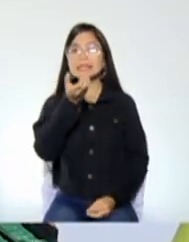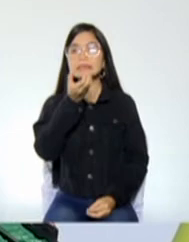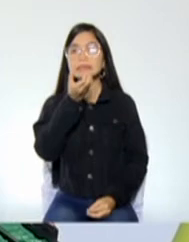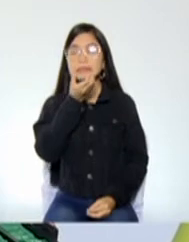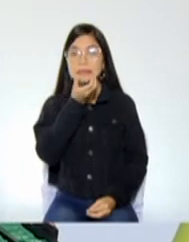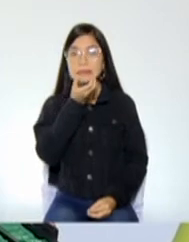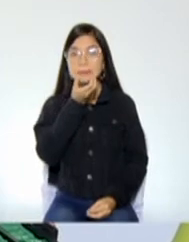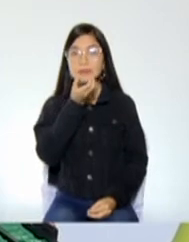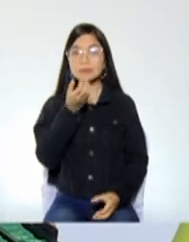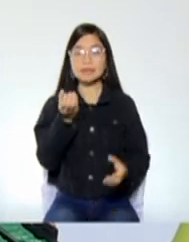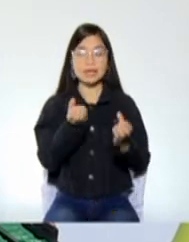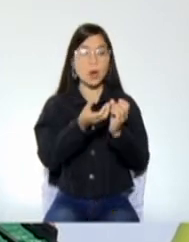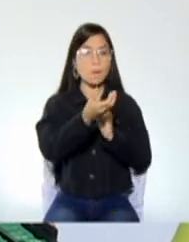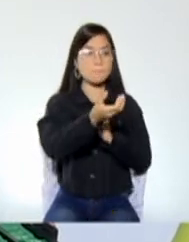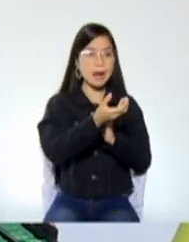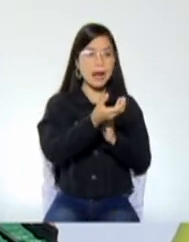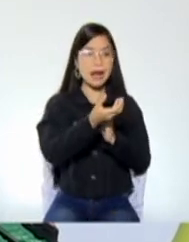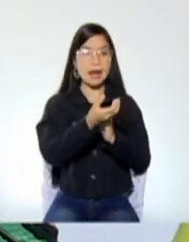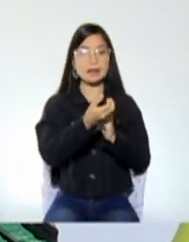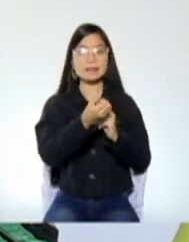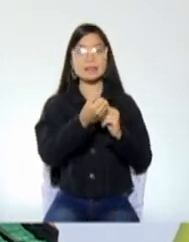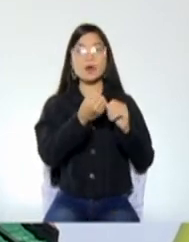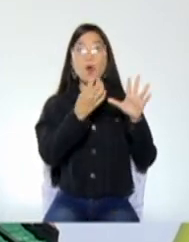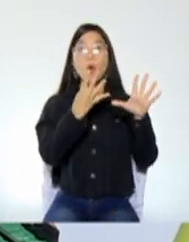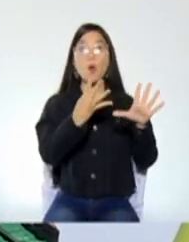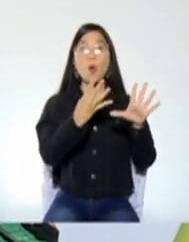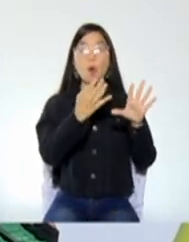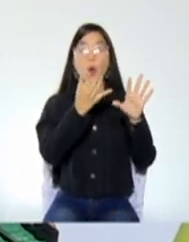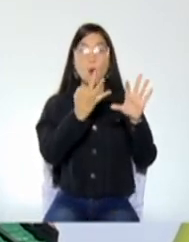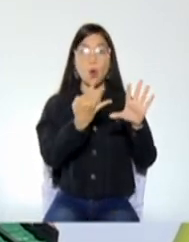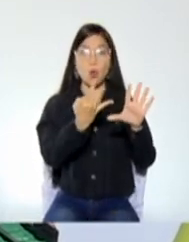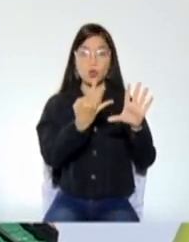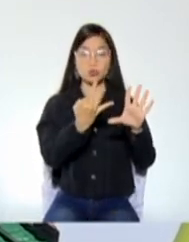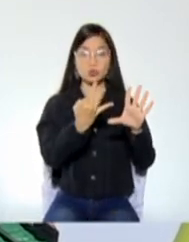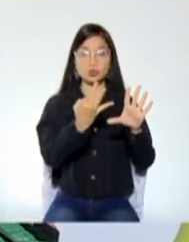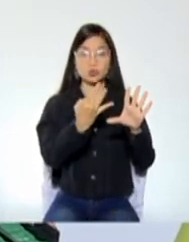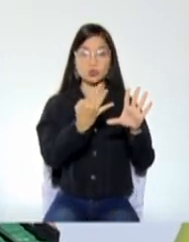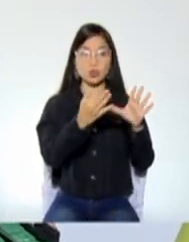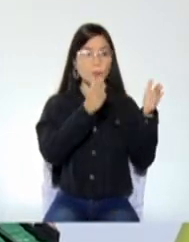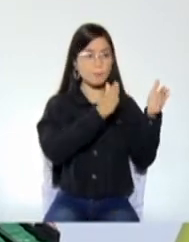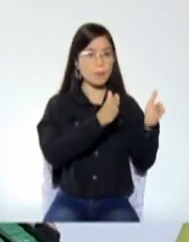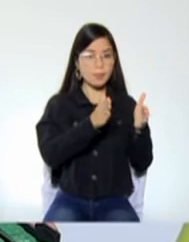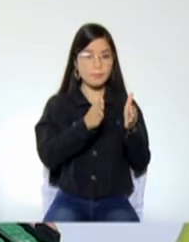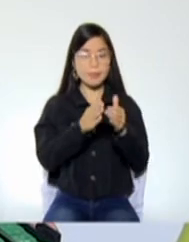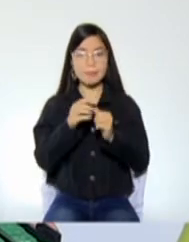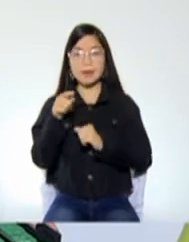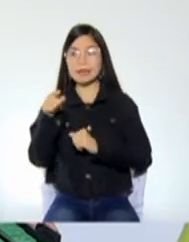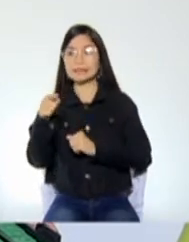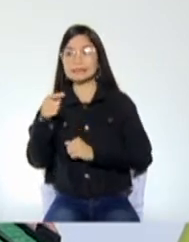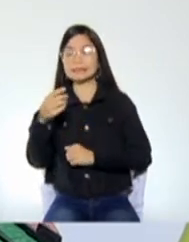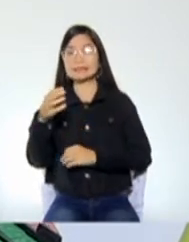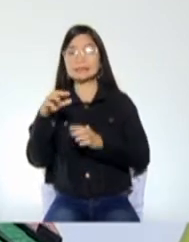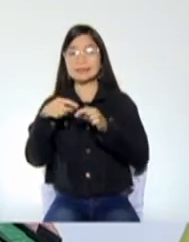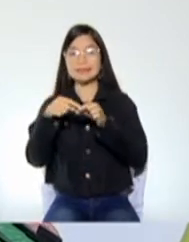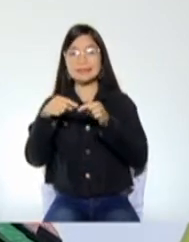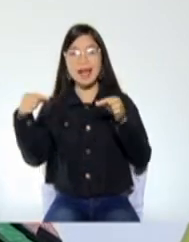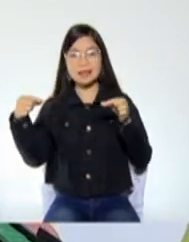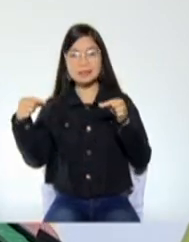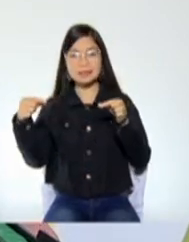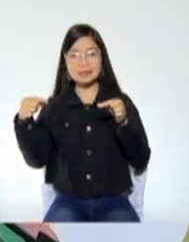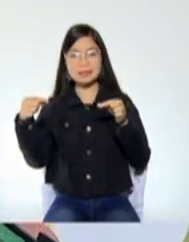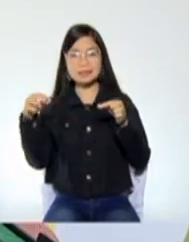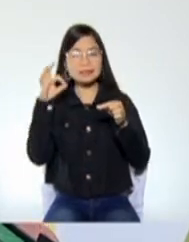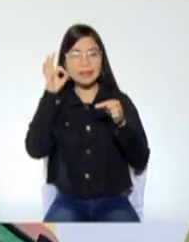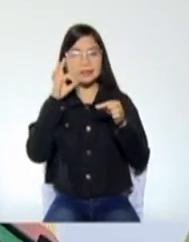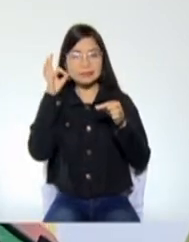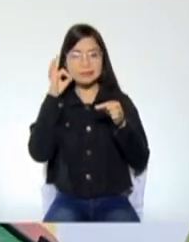panes vienen en paquetes de 8 y las salchichas vienen en paquetes de 6. ¿Cuántos paquetes de salchicha y cuántos paquetes de panes debo comprar para lograr hacer la misma